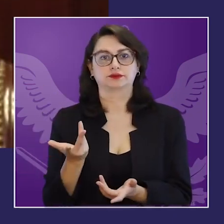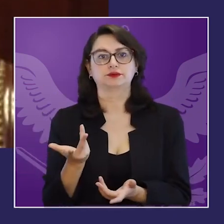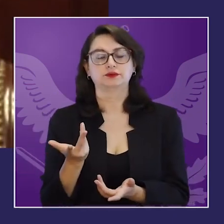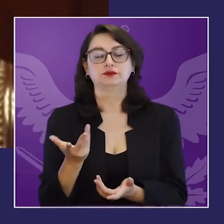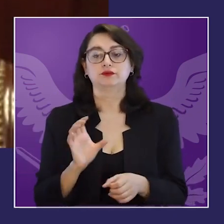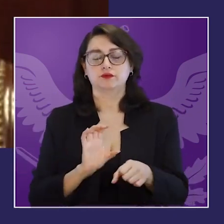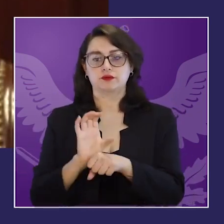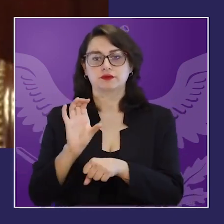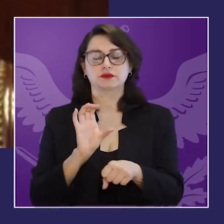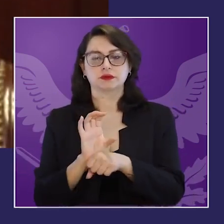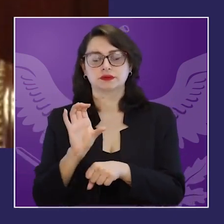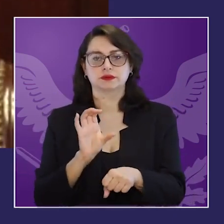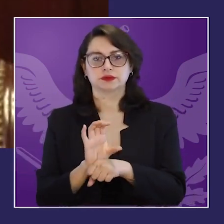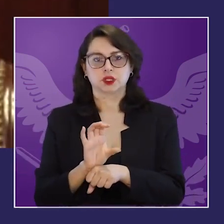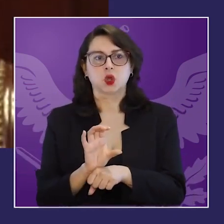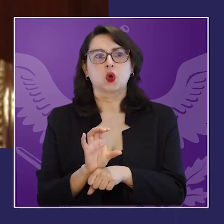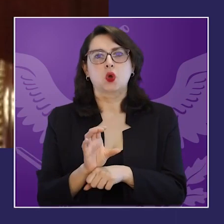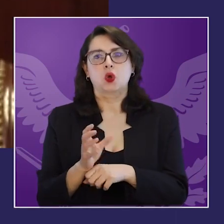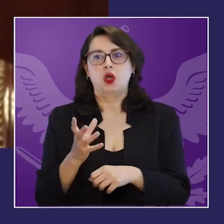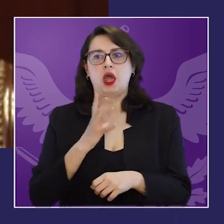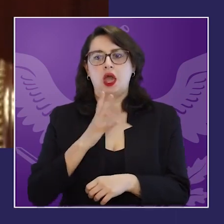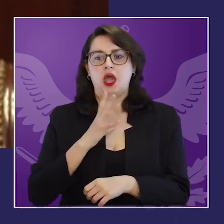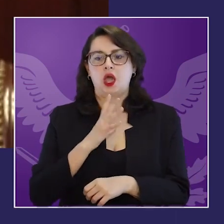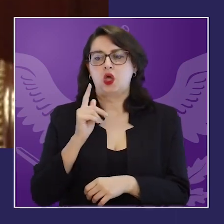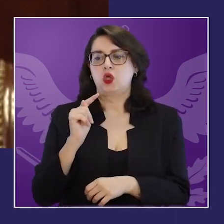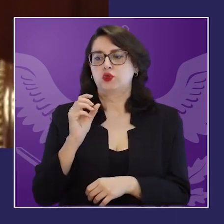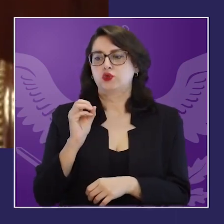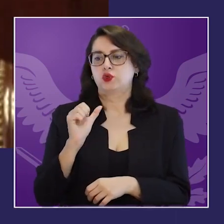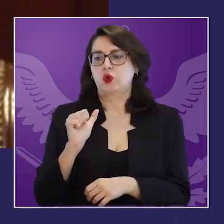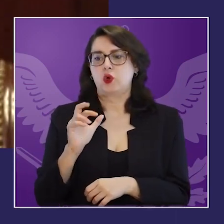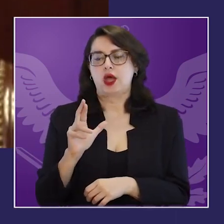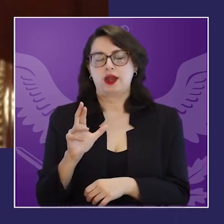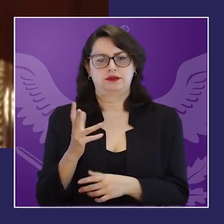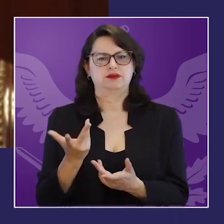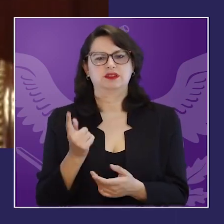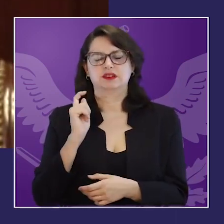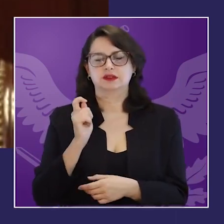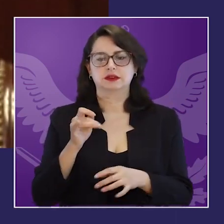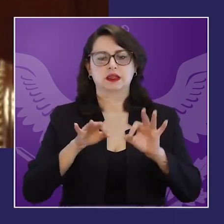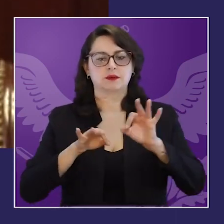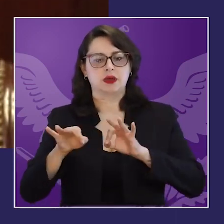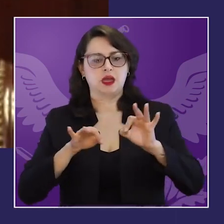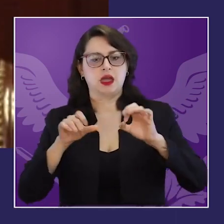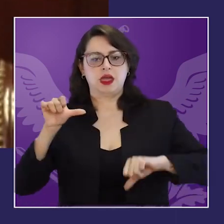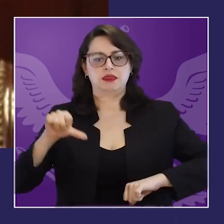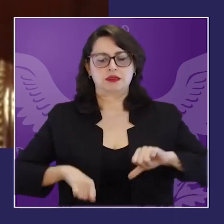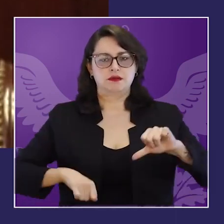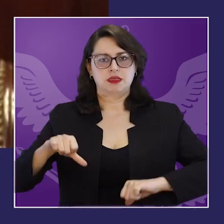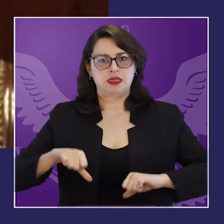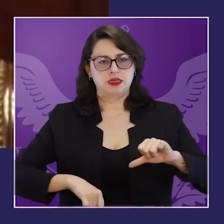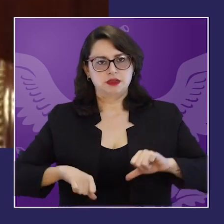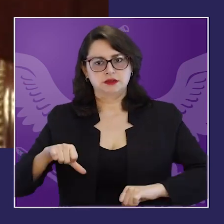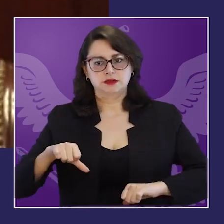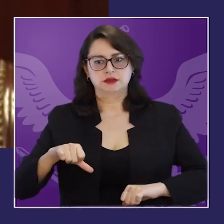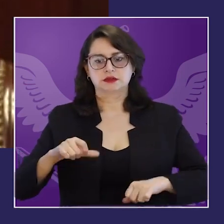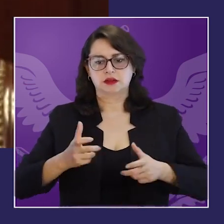que tendríamos que aprender de la justicia transicional y la justicia ordinaria. En Colombia hay una figura ahora que se llama los TOAR,